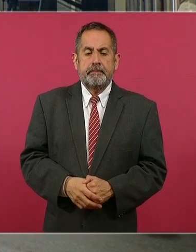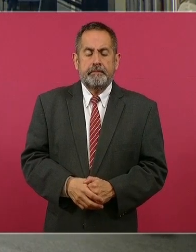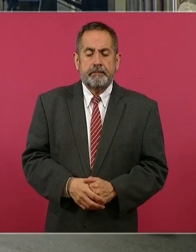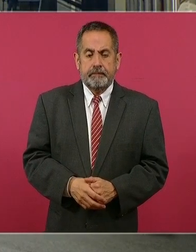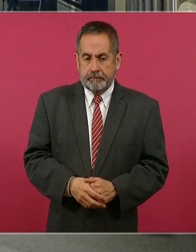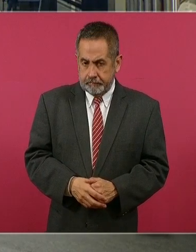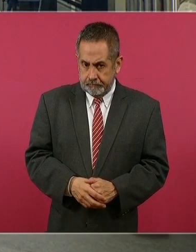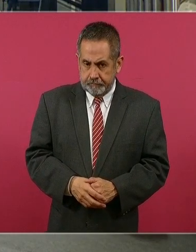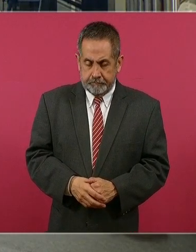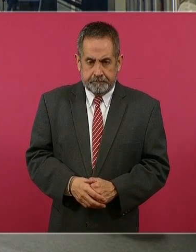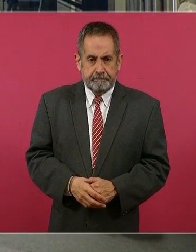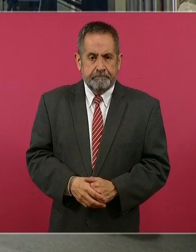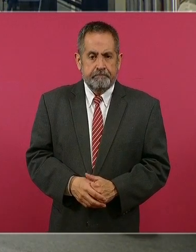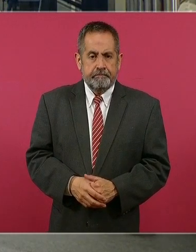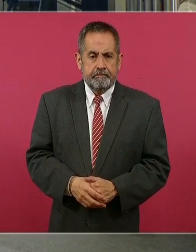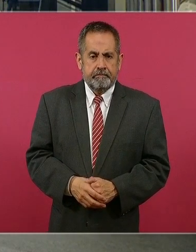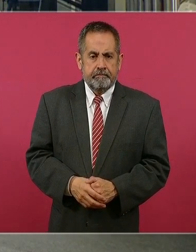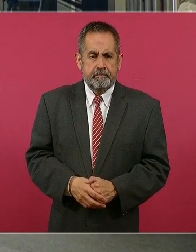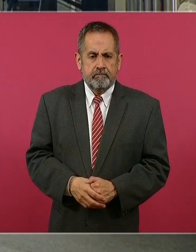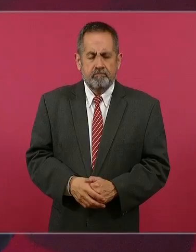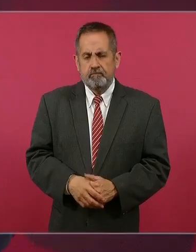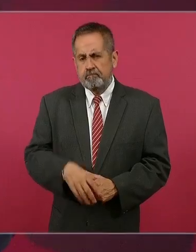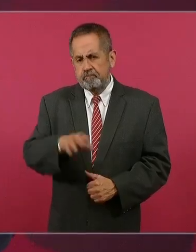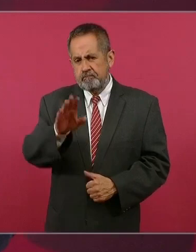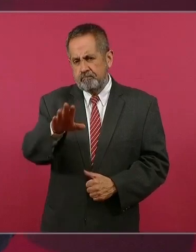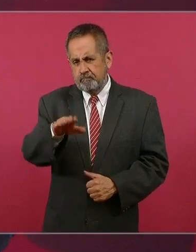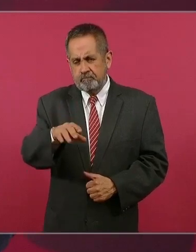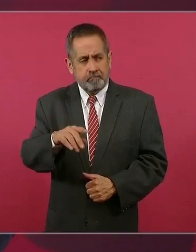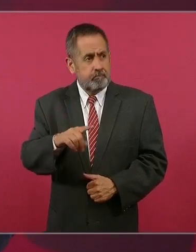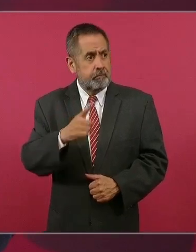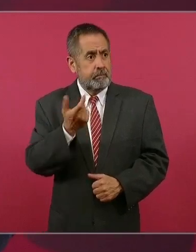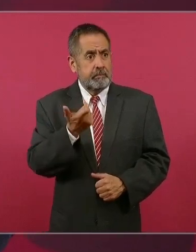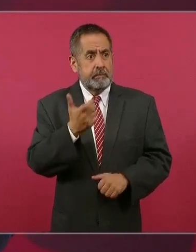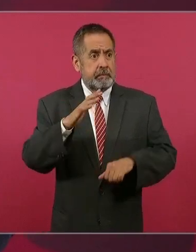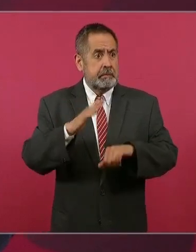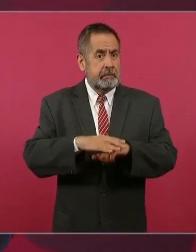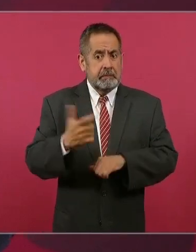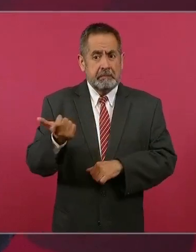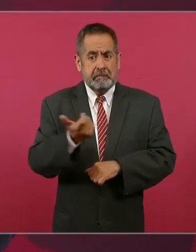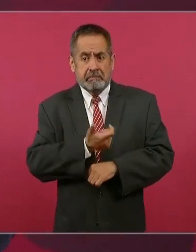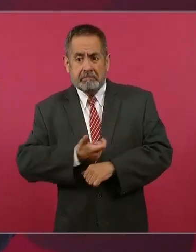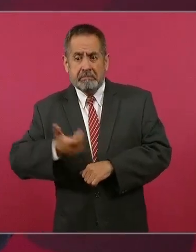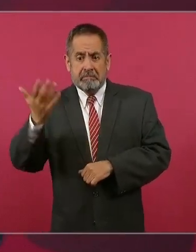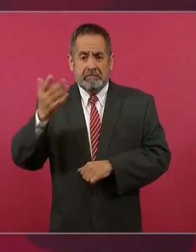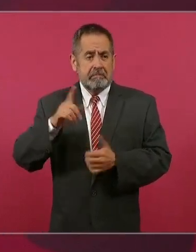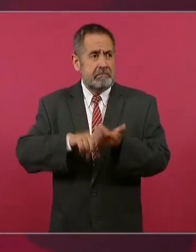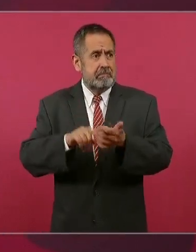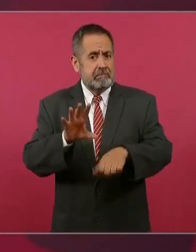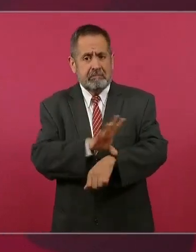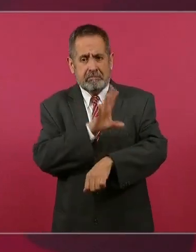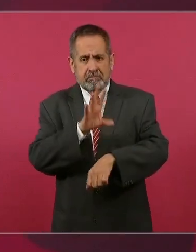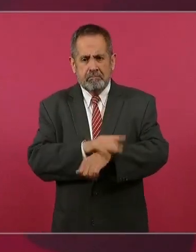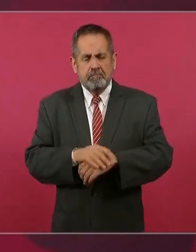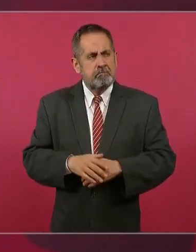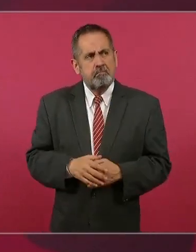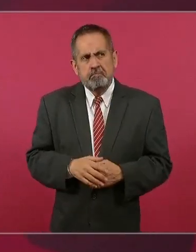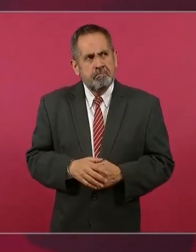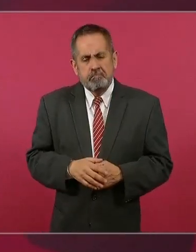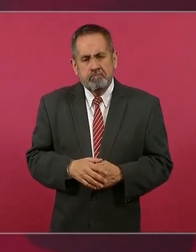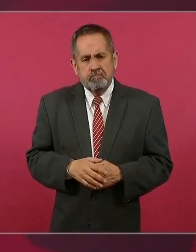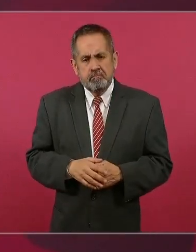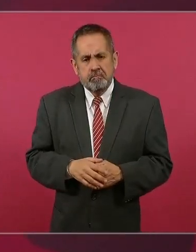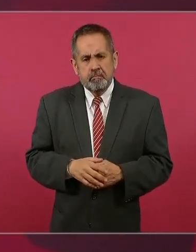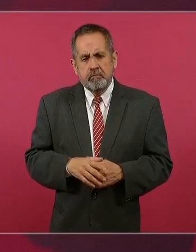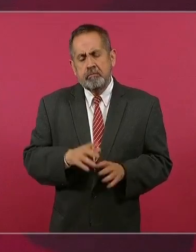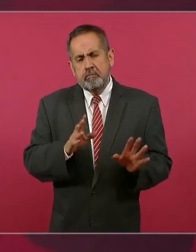Mira, no hemos tenido aumentos, ¿sí? En el consumo,